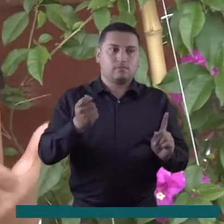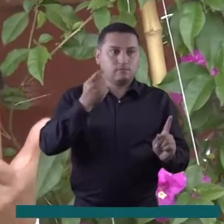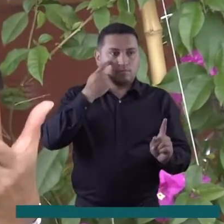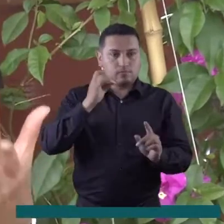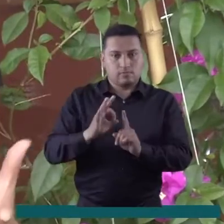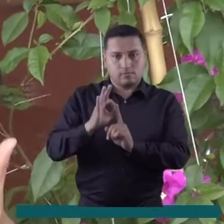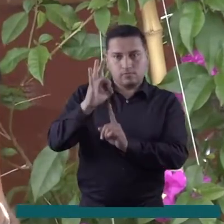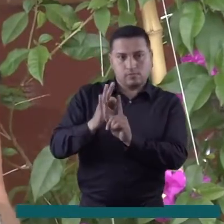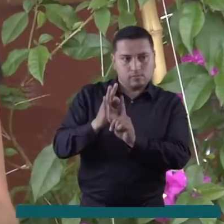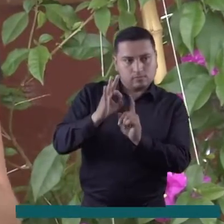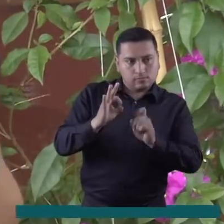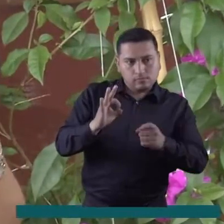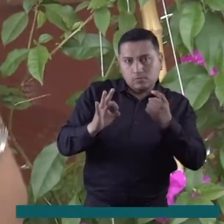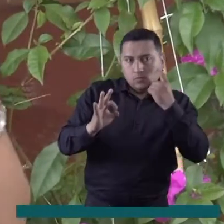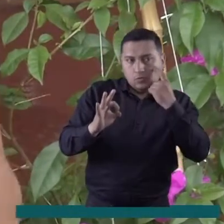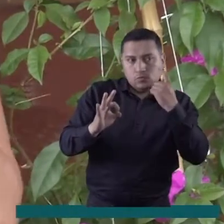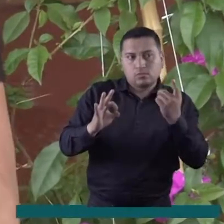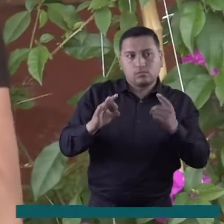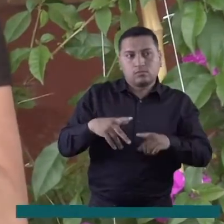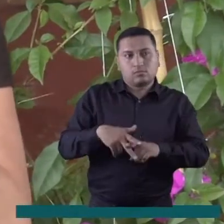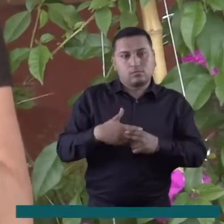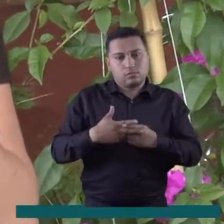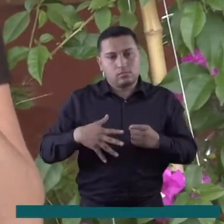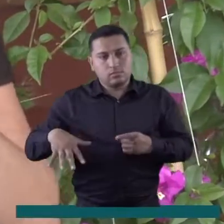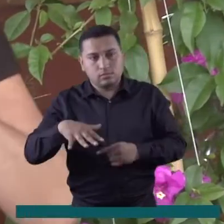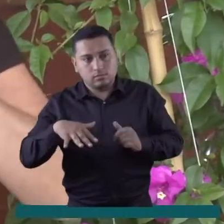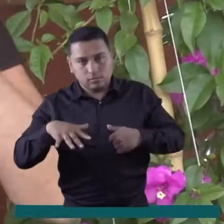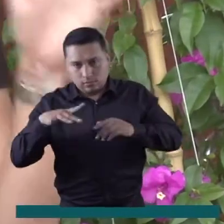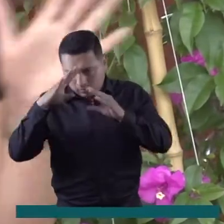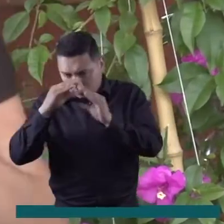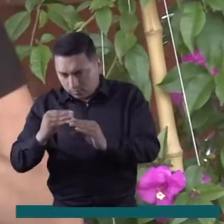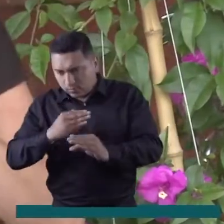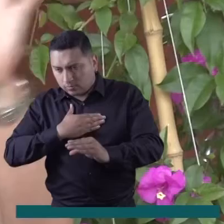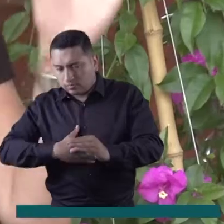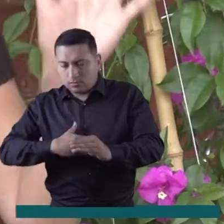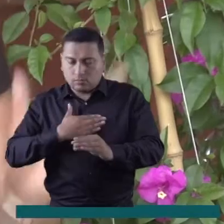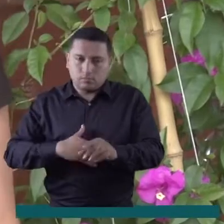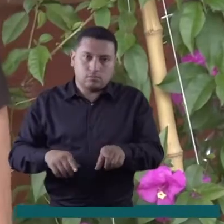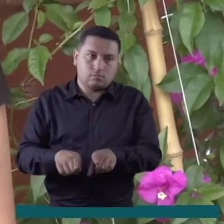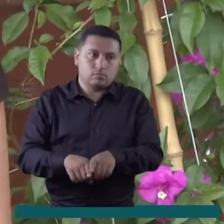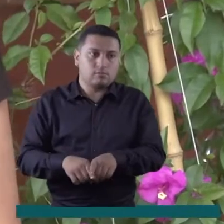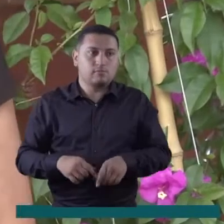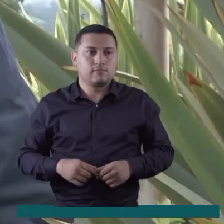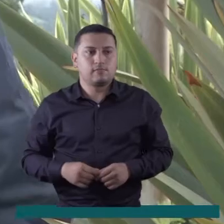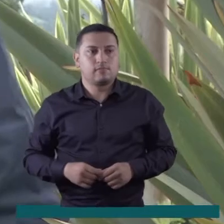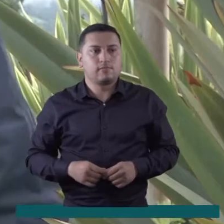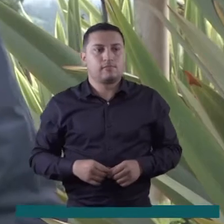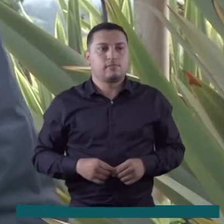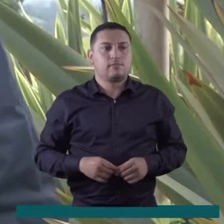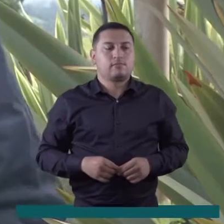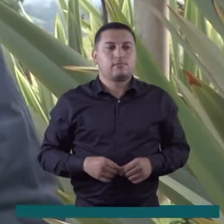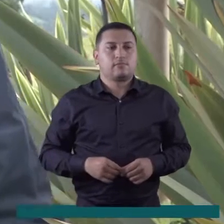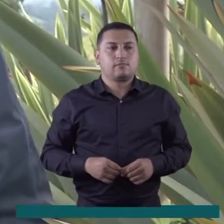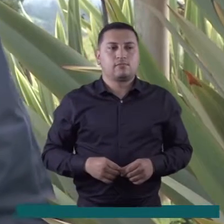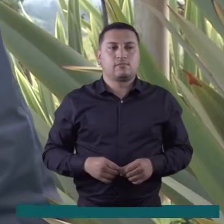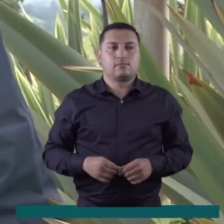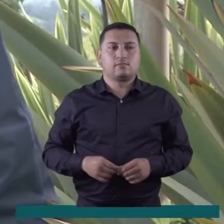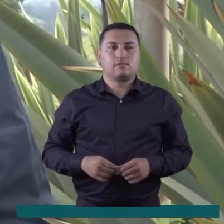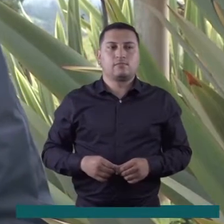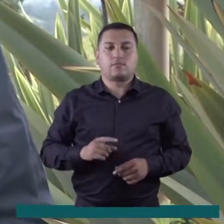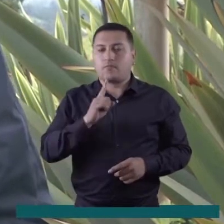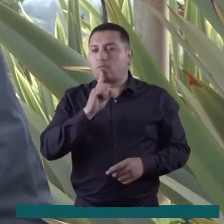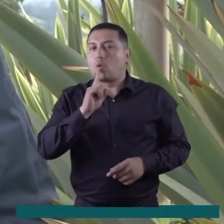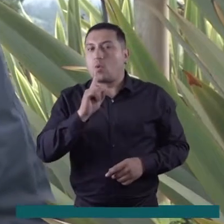puedes dejar que suba a cierta temperatura, entonces cuando uno está en el taller tiene que estar como en tranquilidad total. La vela inspira